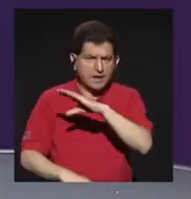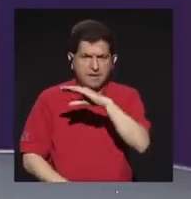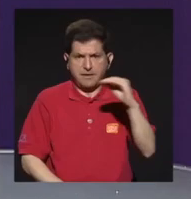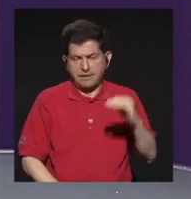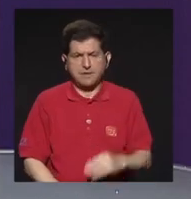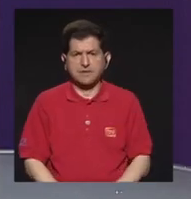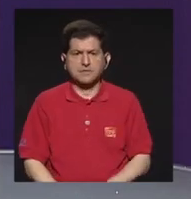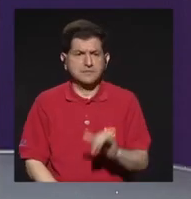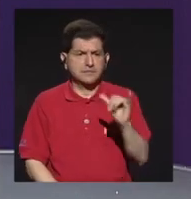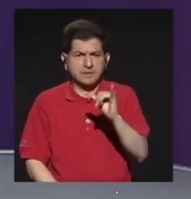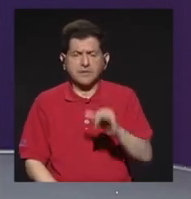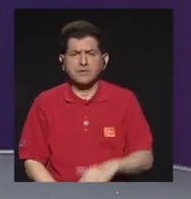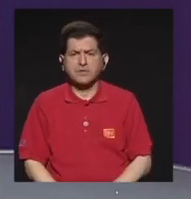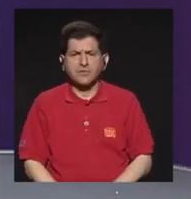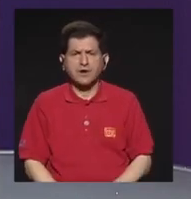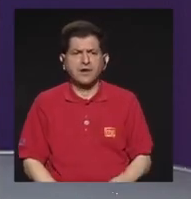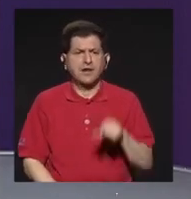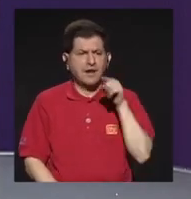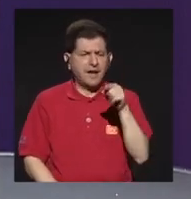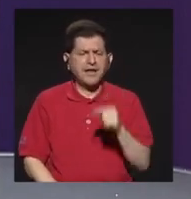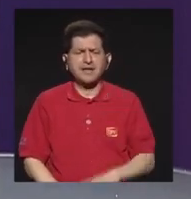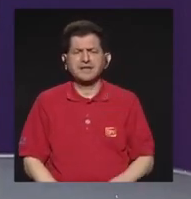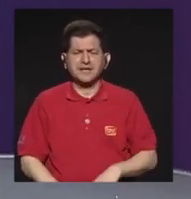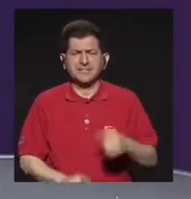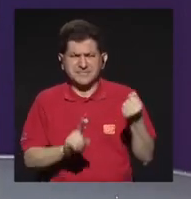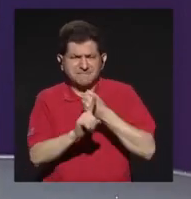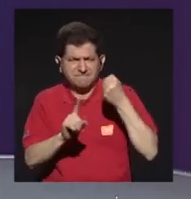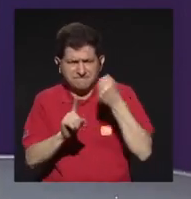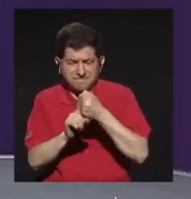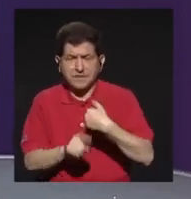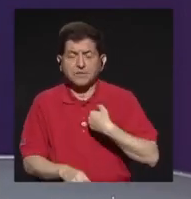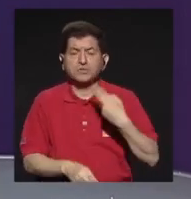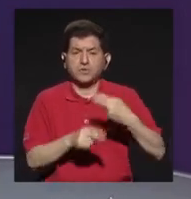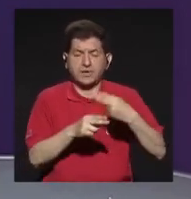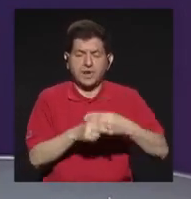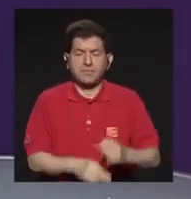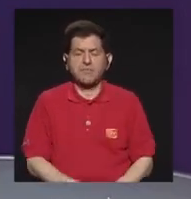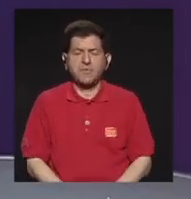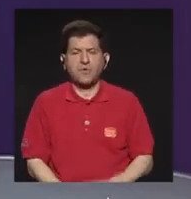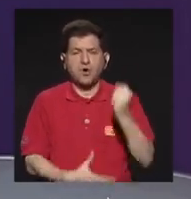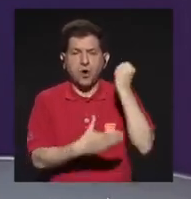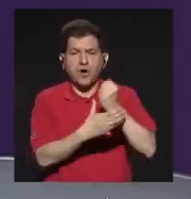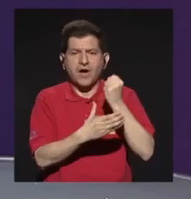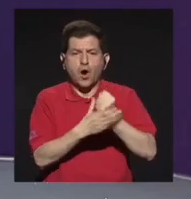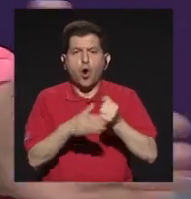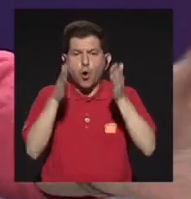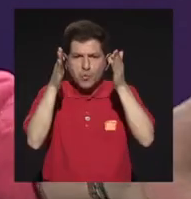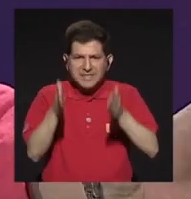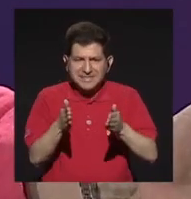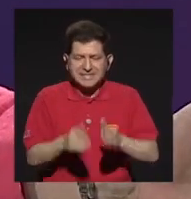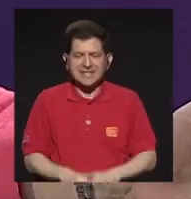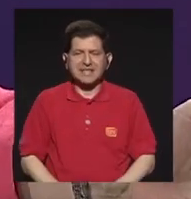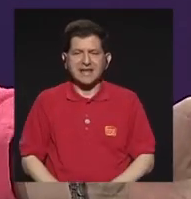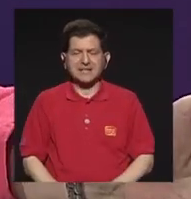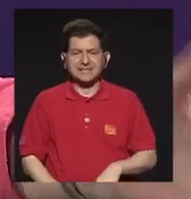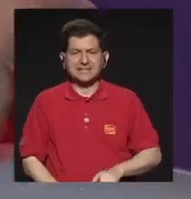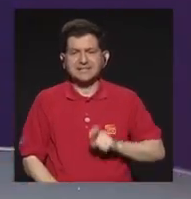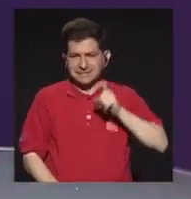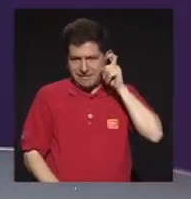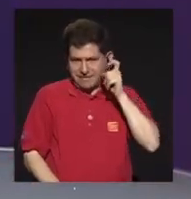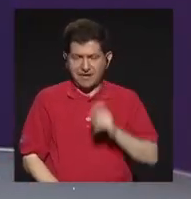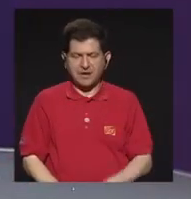sola una una serie una serie de tortura yo les llame feminicidas sexuales me aparte del término